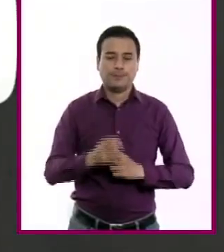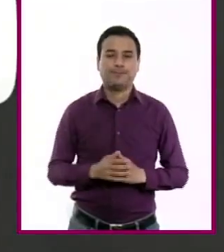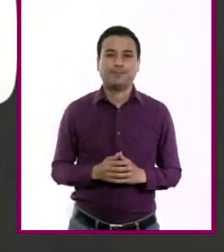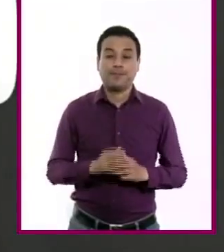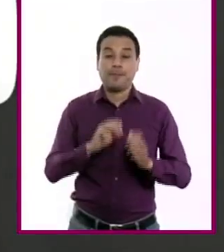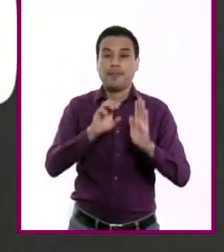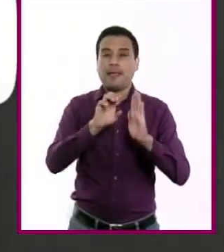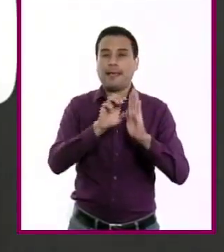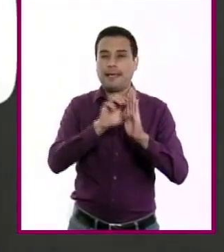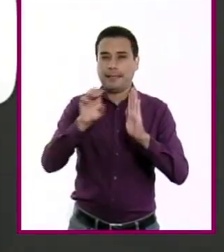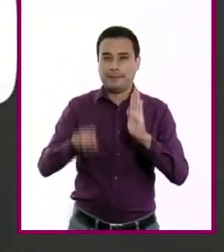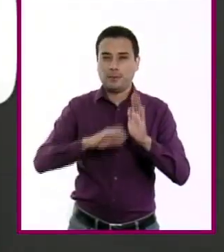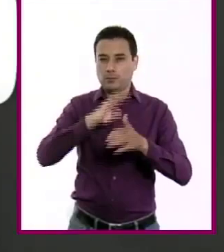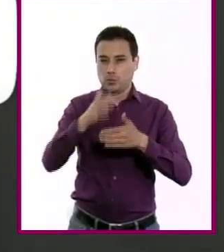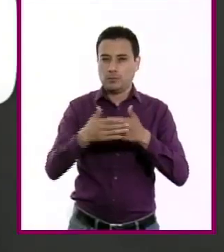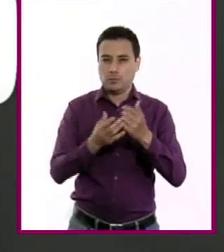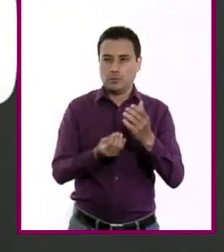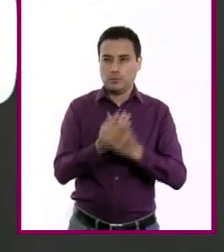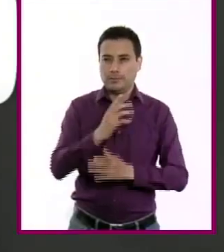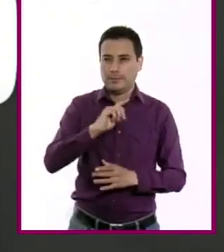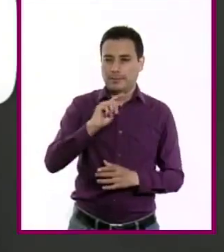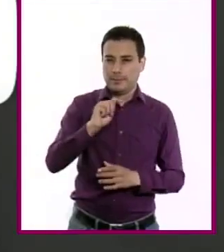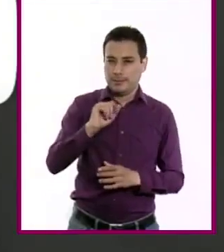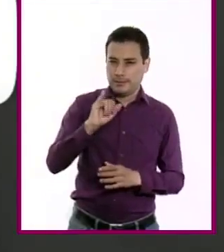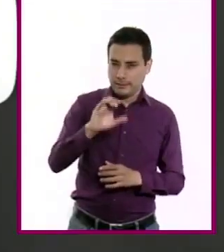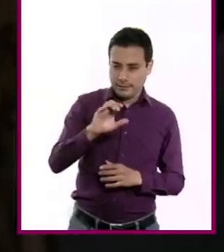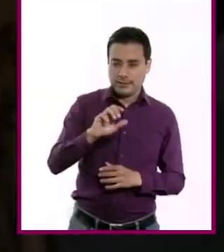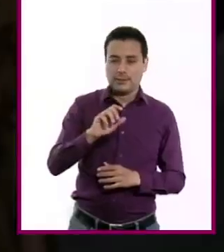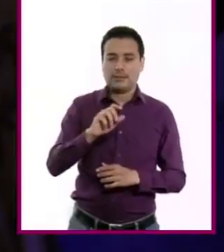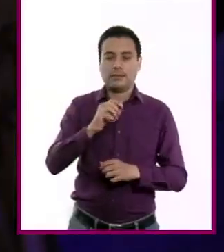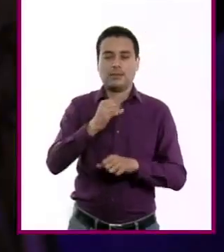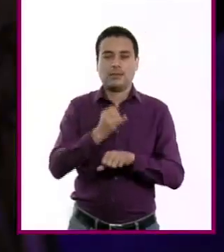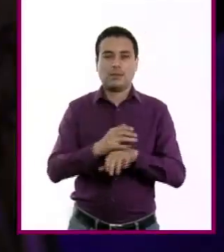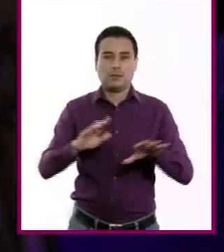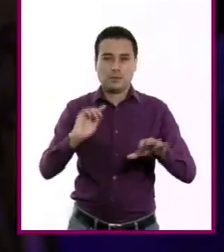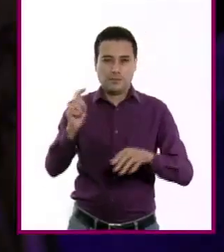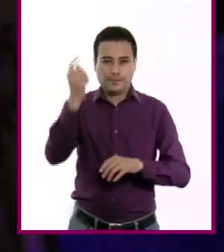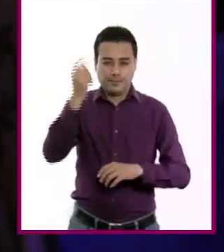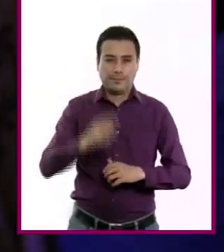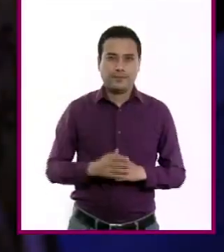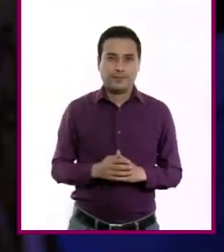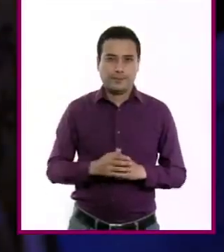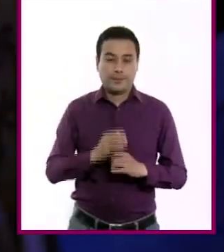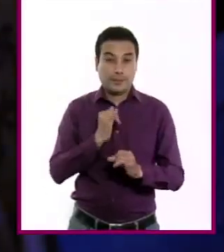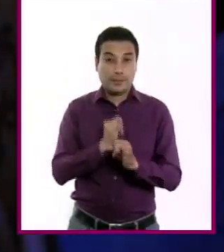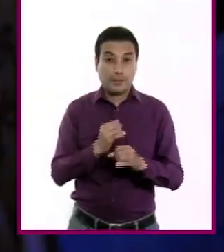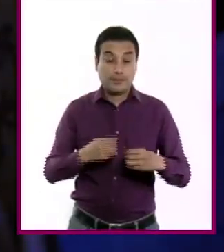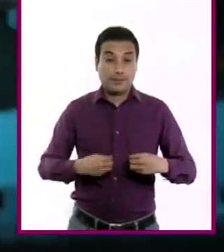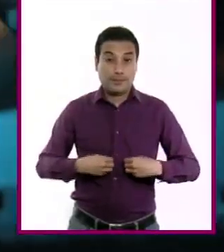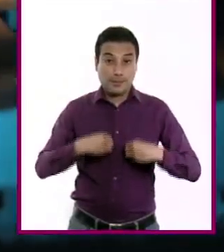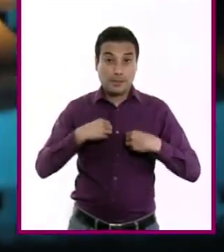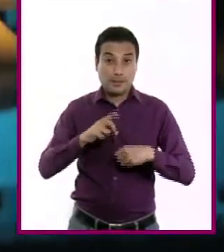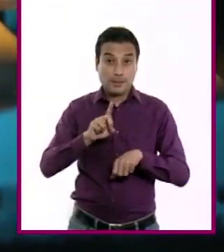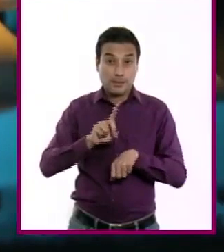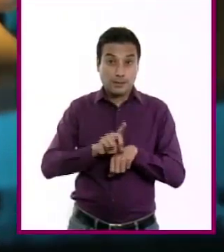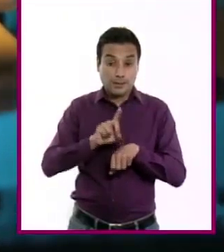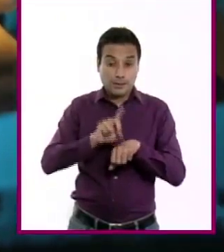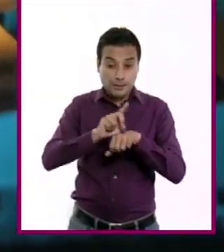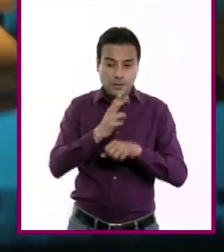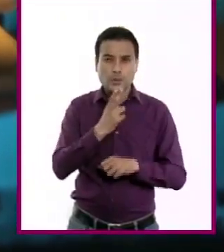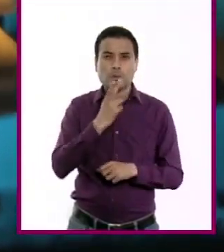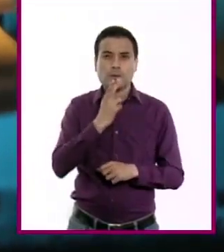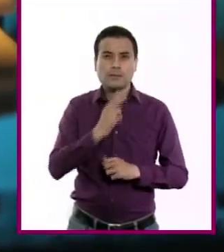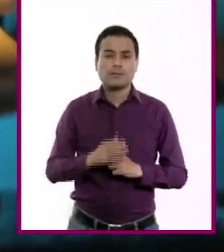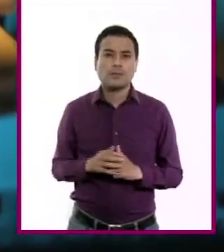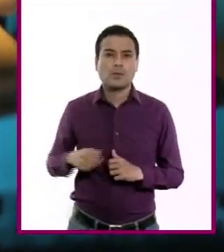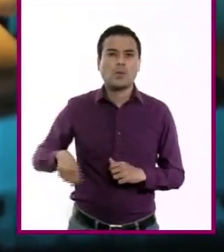nuevas tecnologías, las TIC y el Internet de las cosas formaran parte de nuestra vida diaria, ¿qué necesitamos hacer a nivel